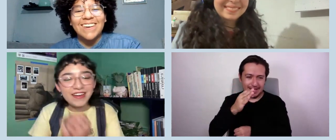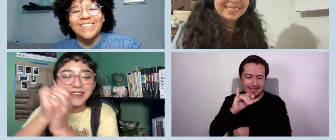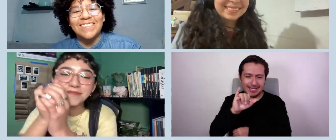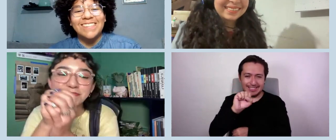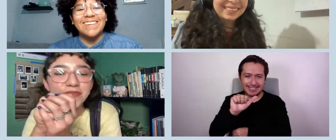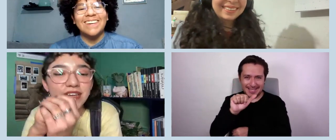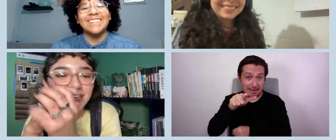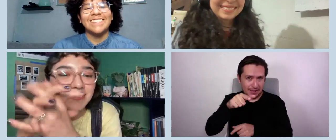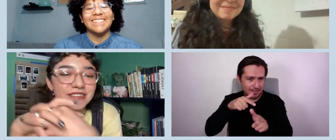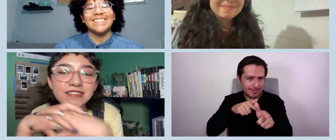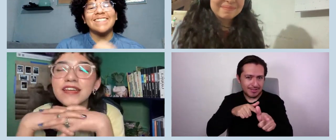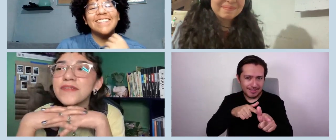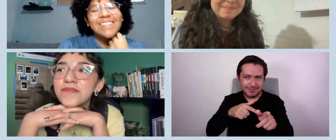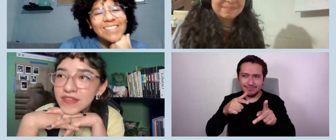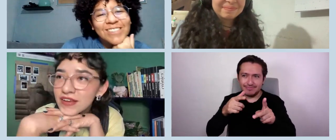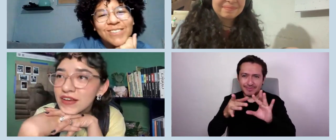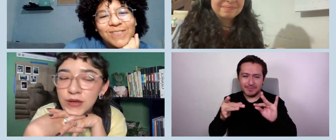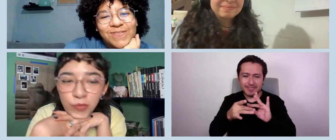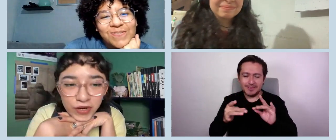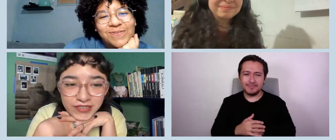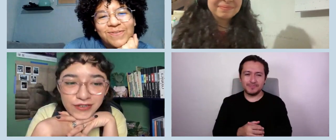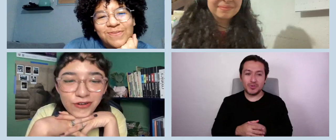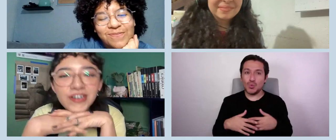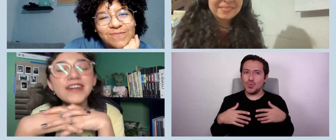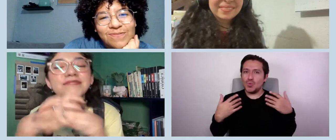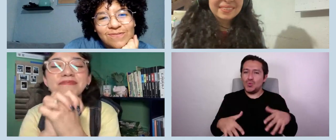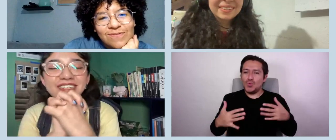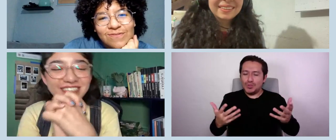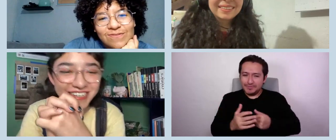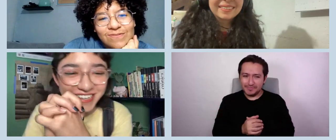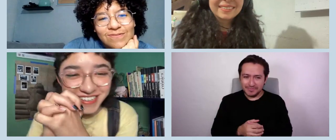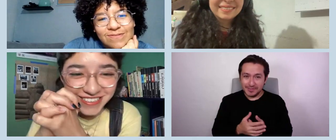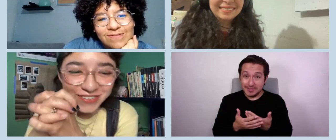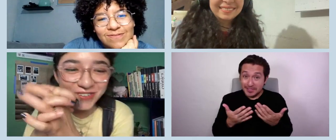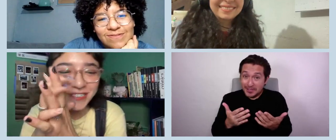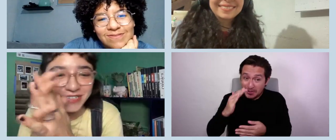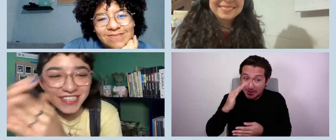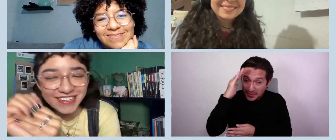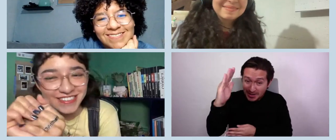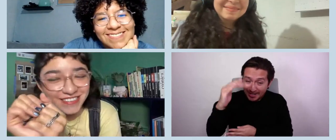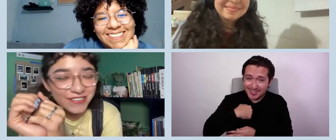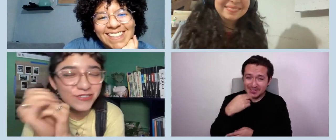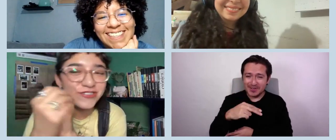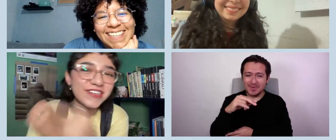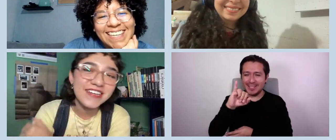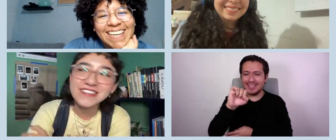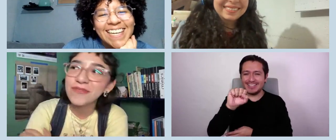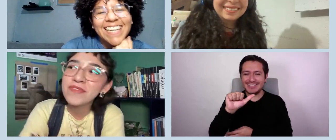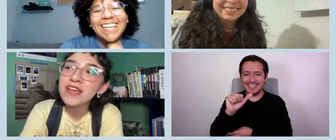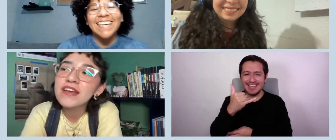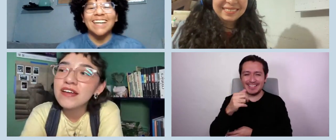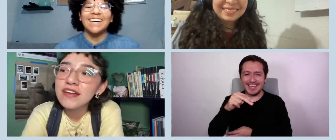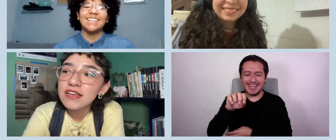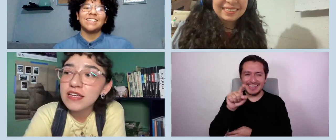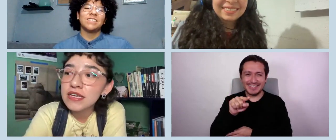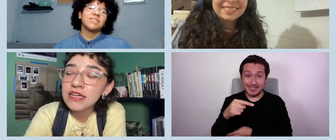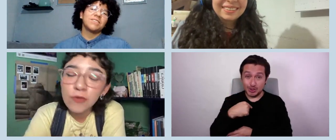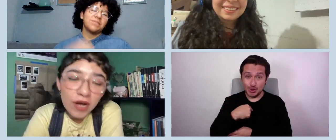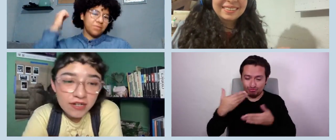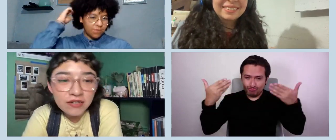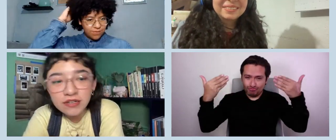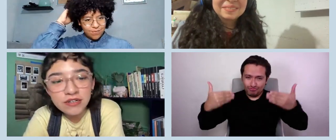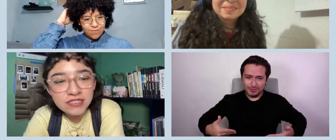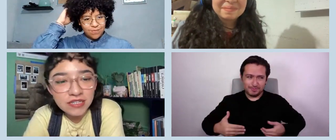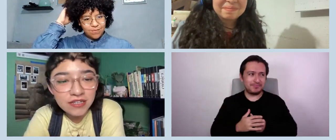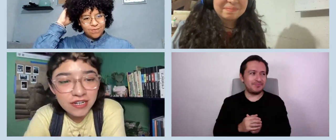Ay este pues Hola Isa Yáñez o Isabel Yáñez yo soy esa y